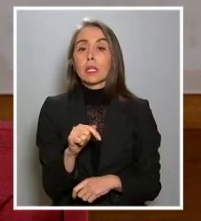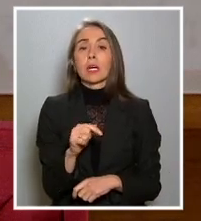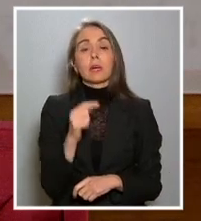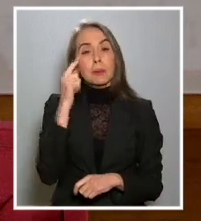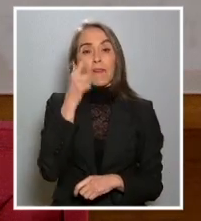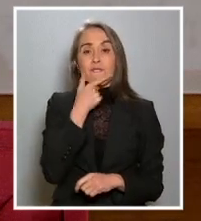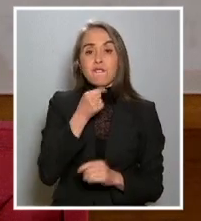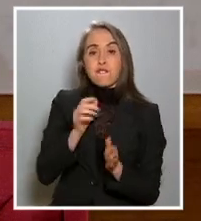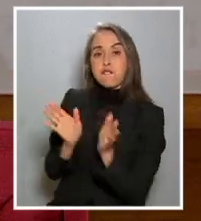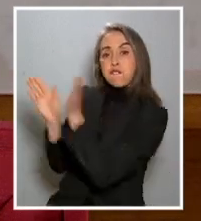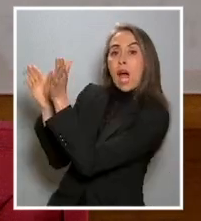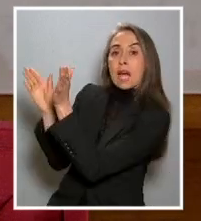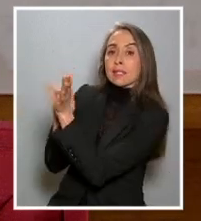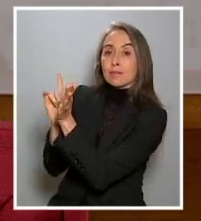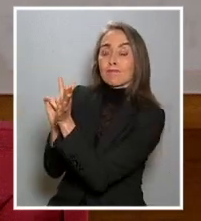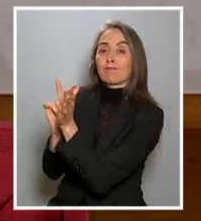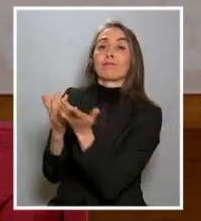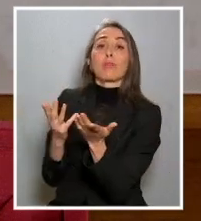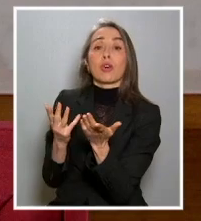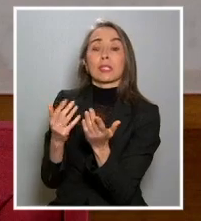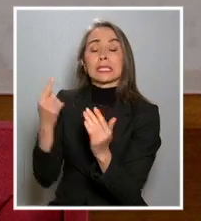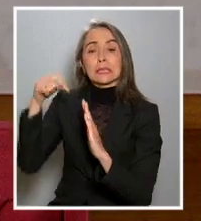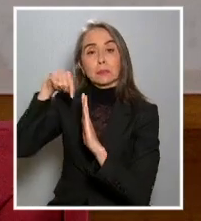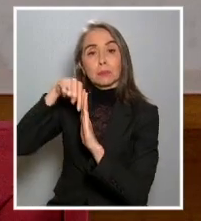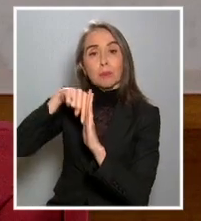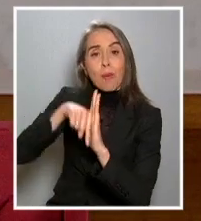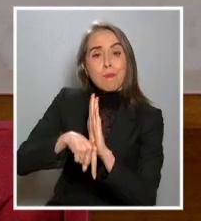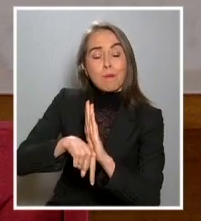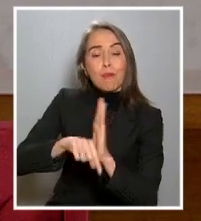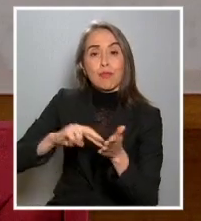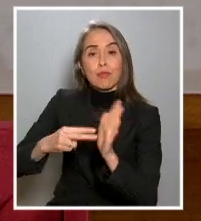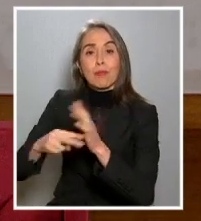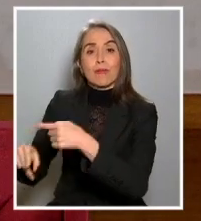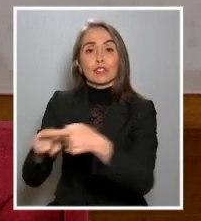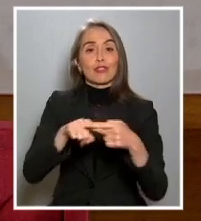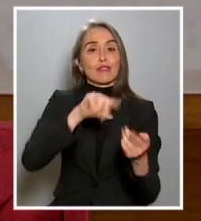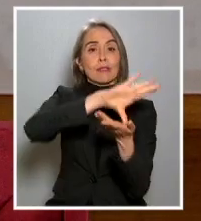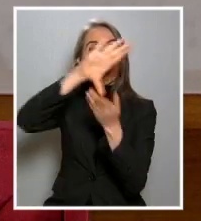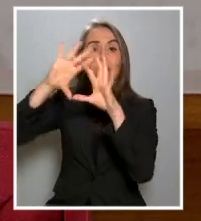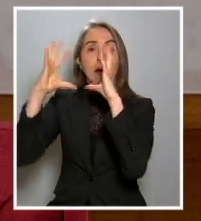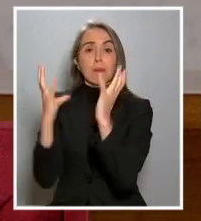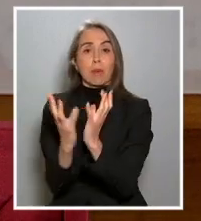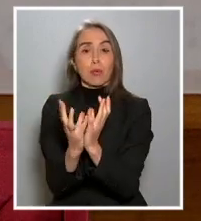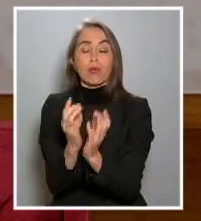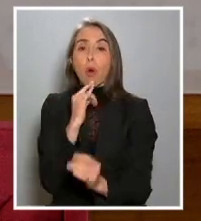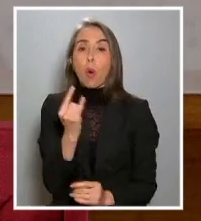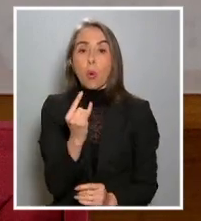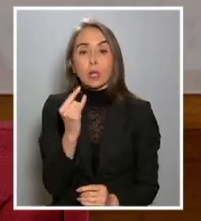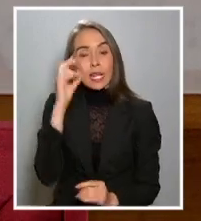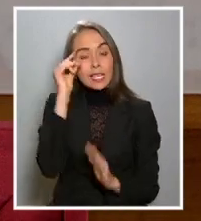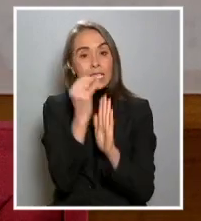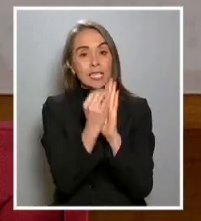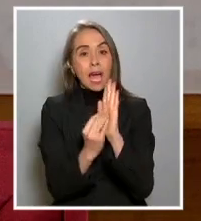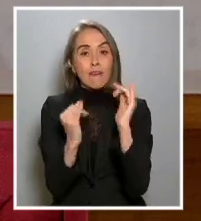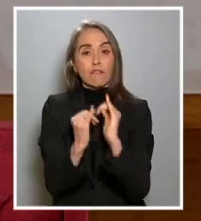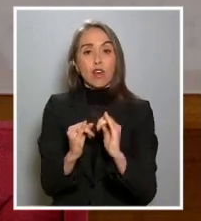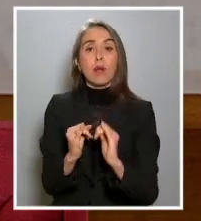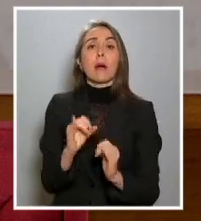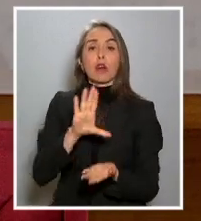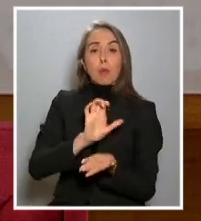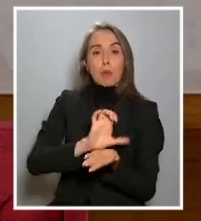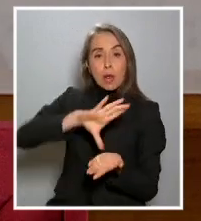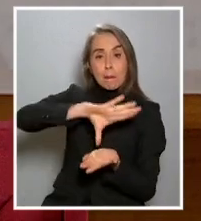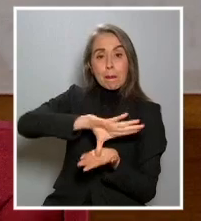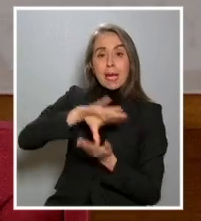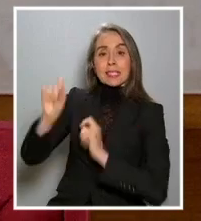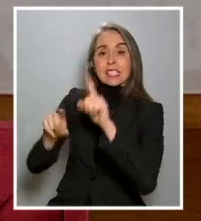con facilidad, pues responde a fenómenos muy profundos de nuestras sociedades. Urge entonces crear los mecanismos para defendernos antes que sea